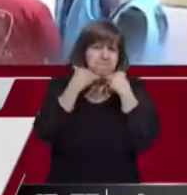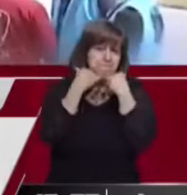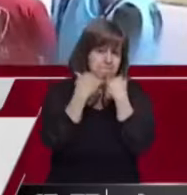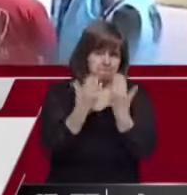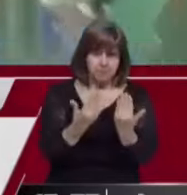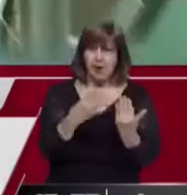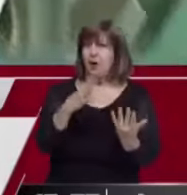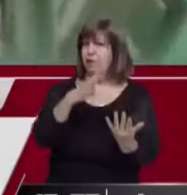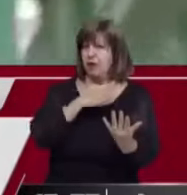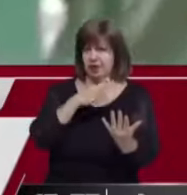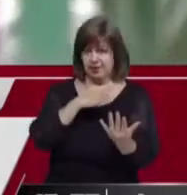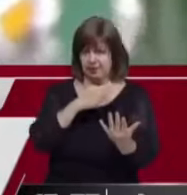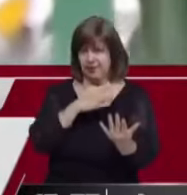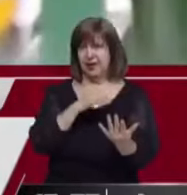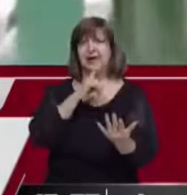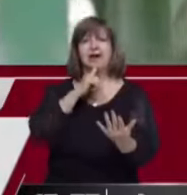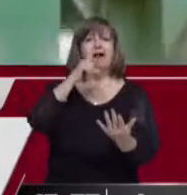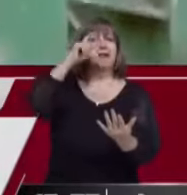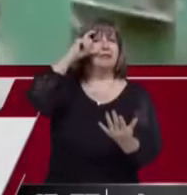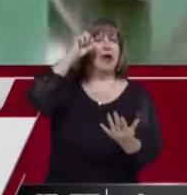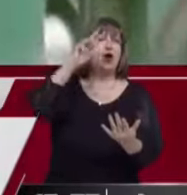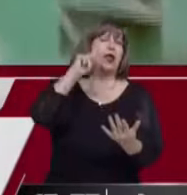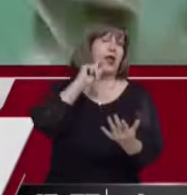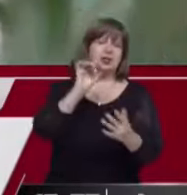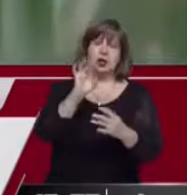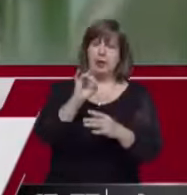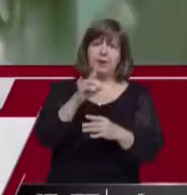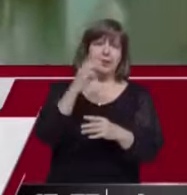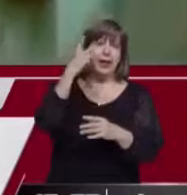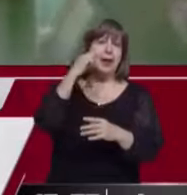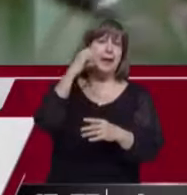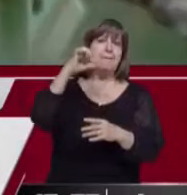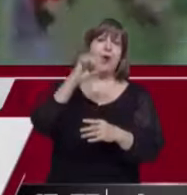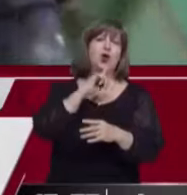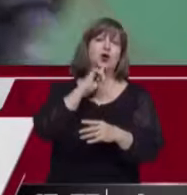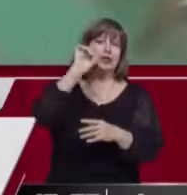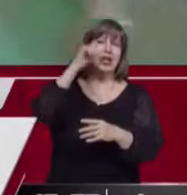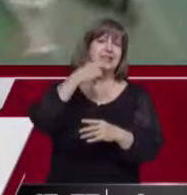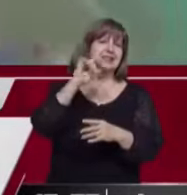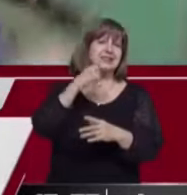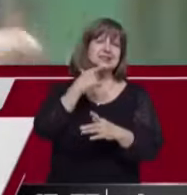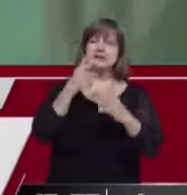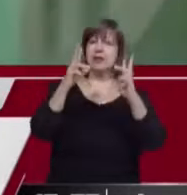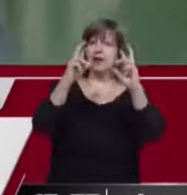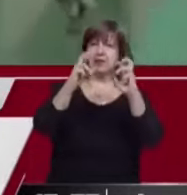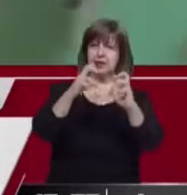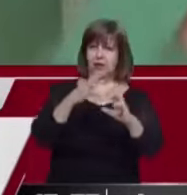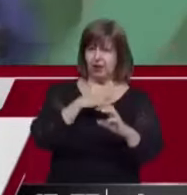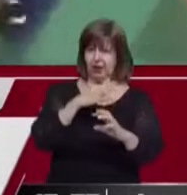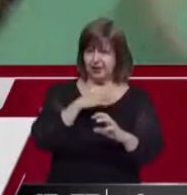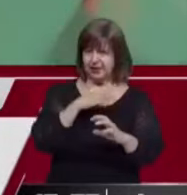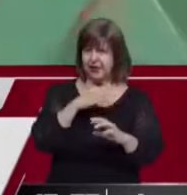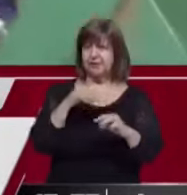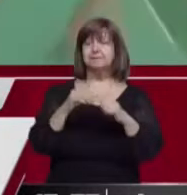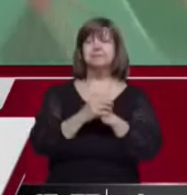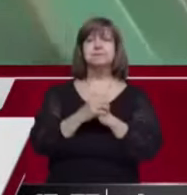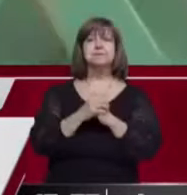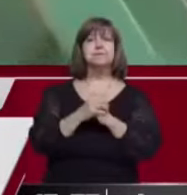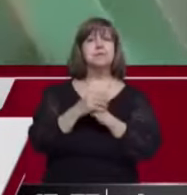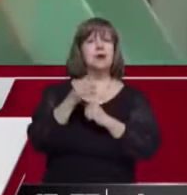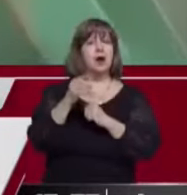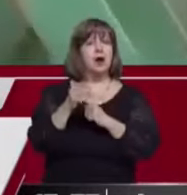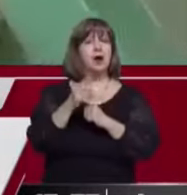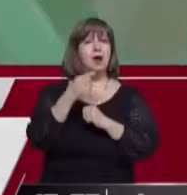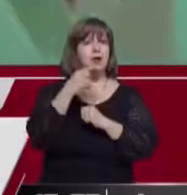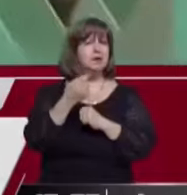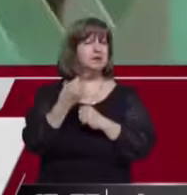Pero esas son las hipótesis que están sobre la mesa otro de los temas que pasó que la información que llegaba al interior de la provincia aquí de la Argentina el tema del